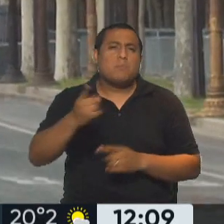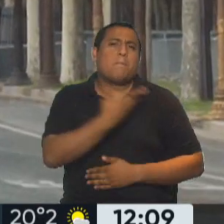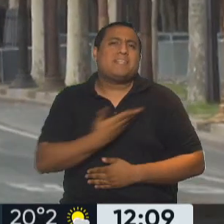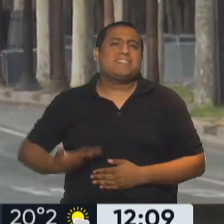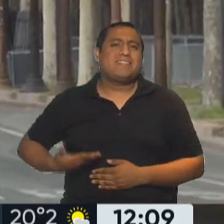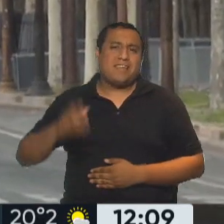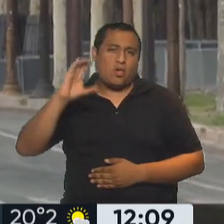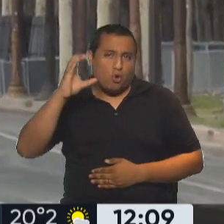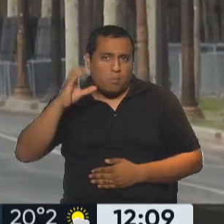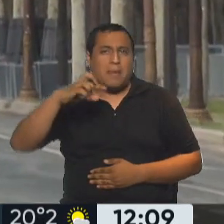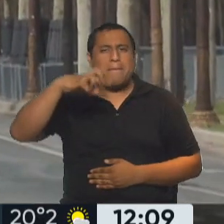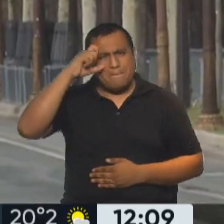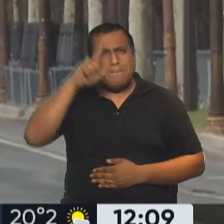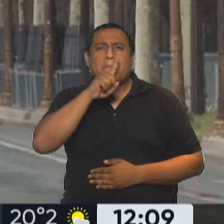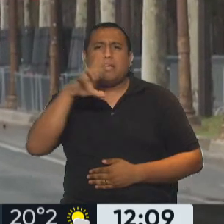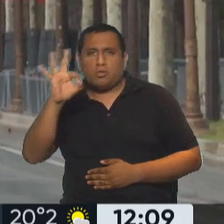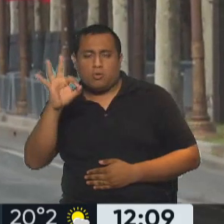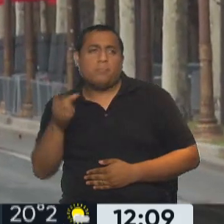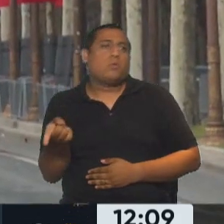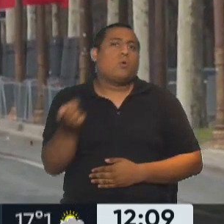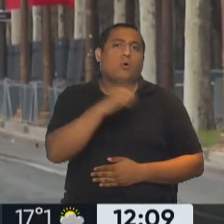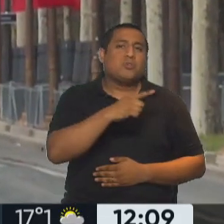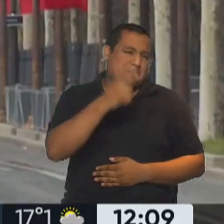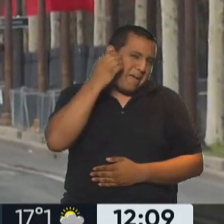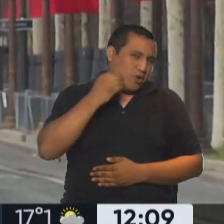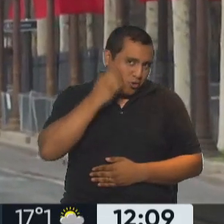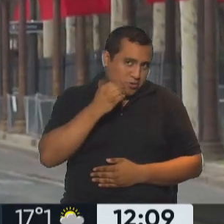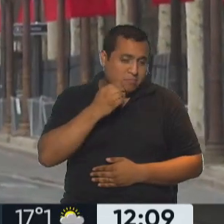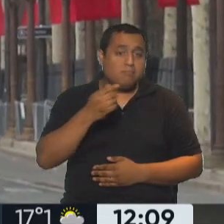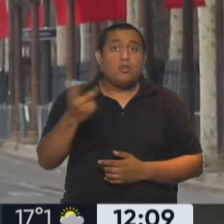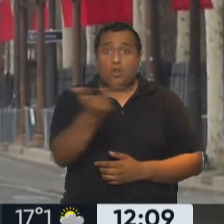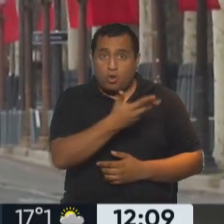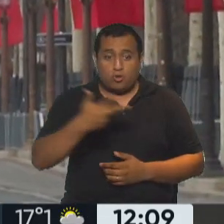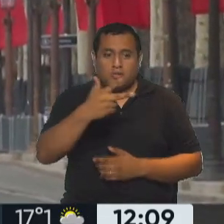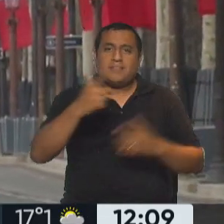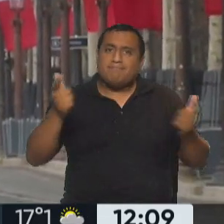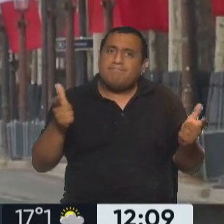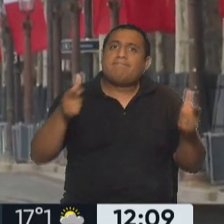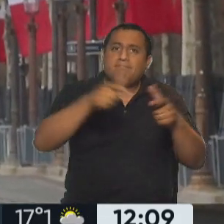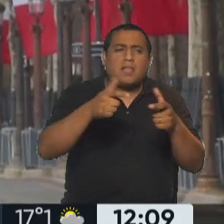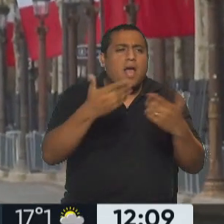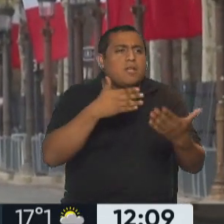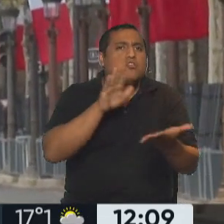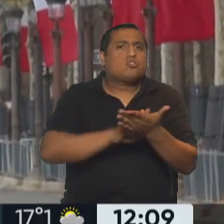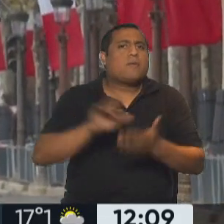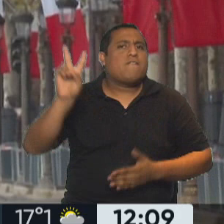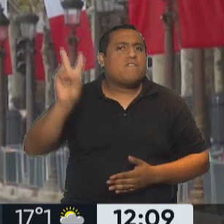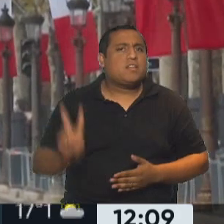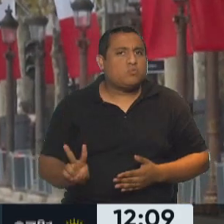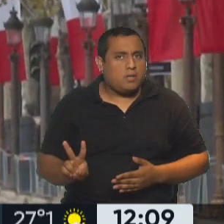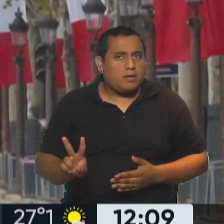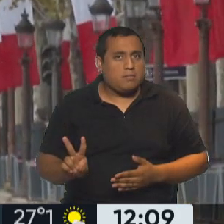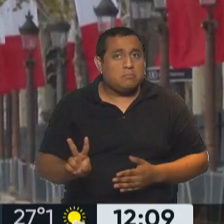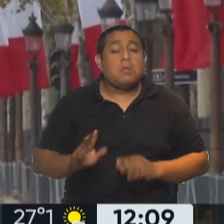Colombia, Gustavo Petro, y Emmanuel Macron, habrá un encuentro sobre Venezuela y, para cerrar